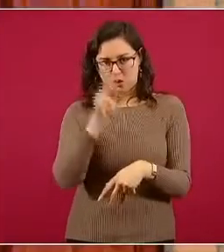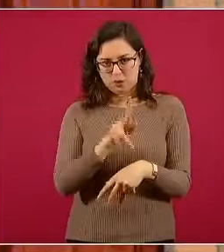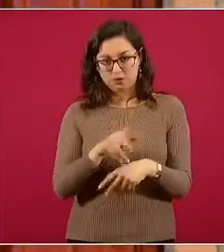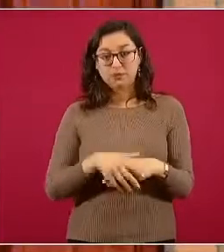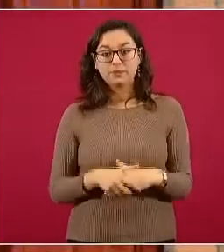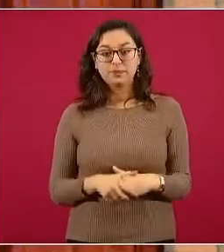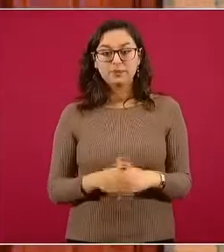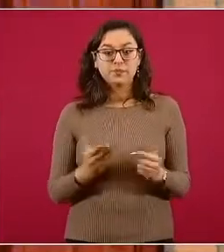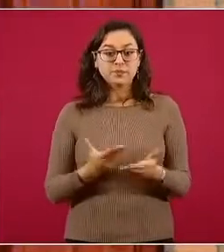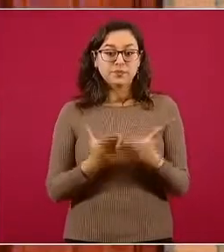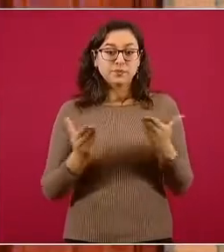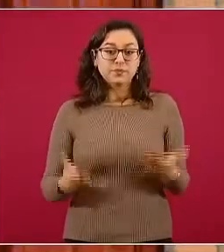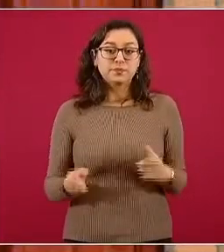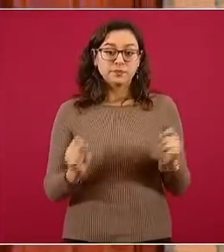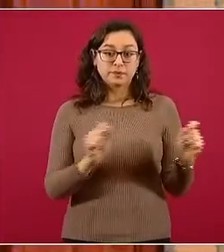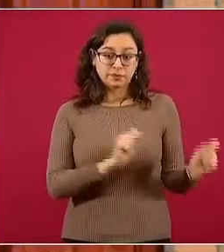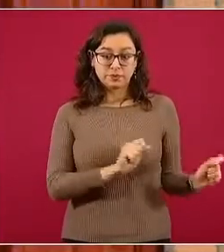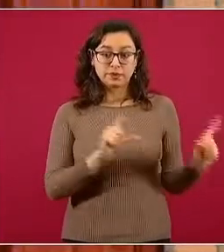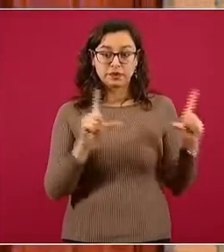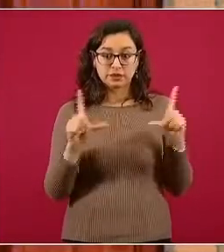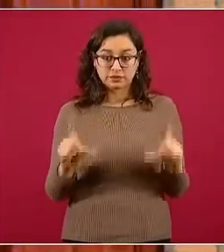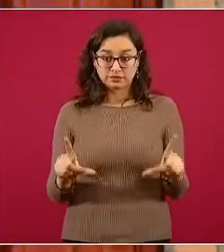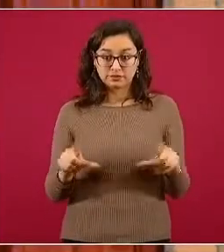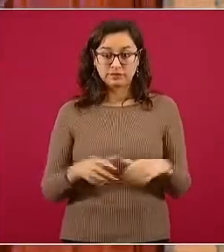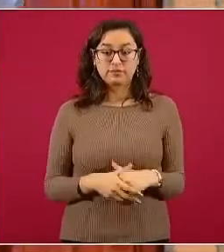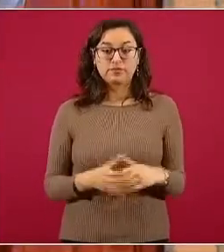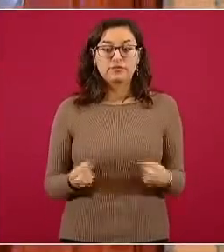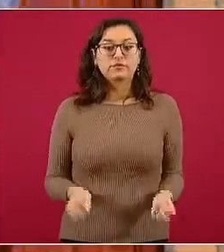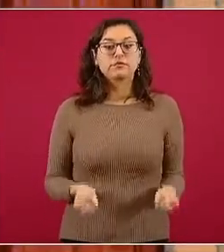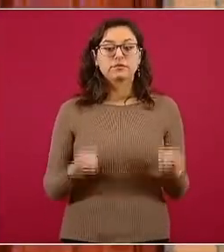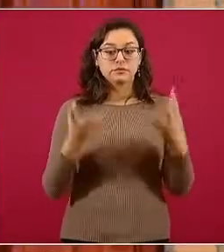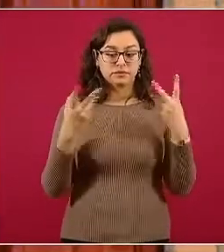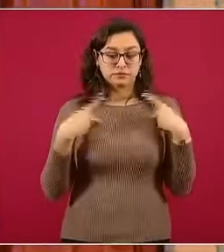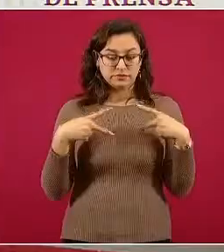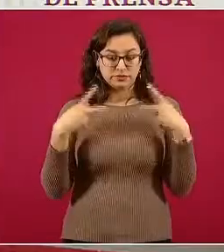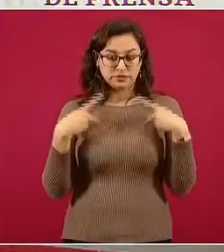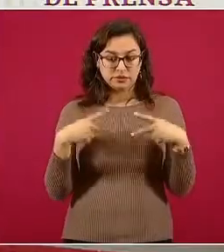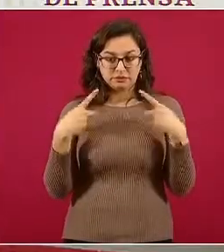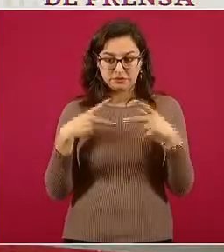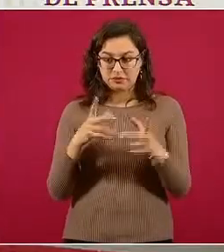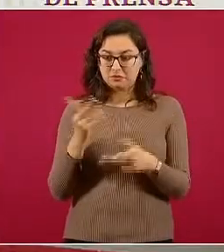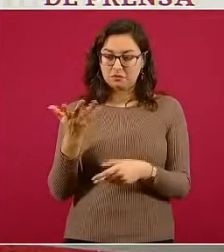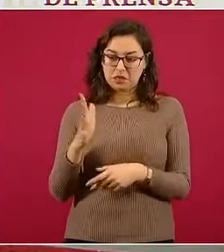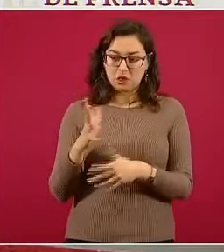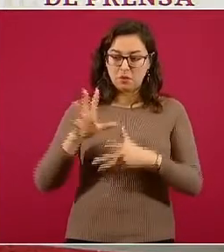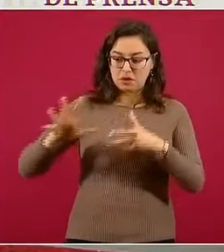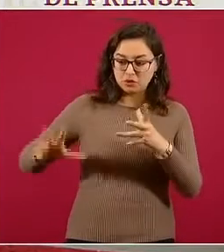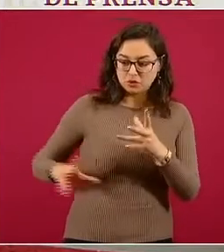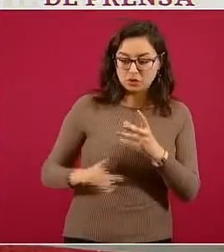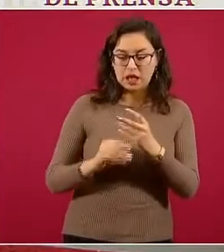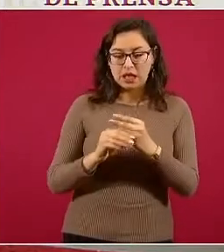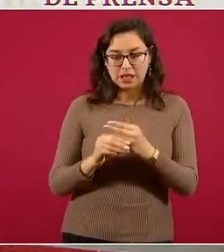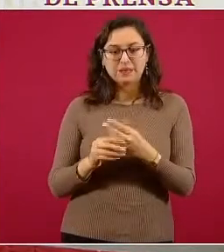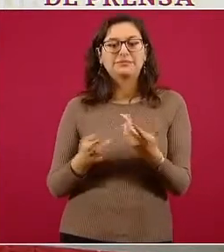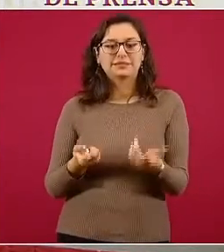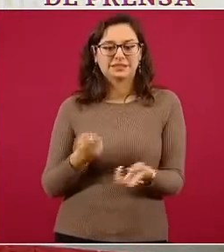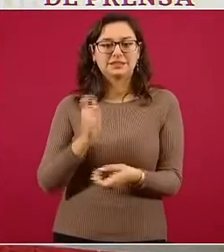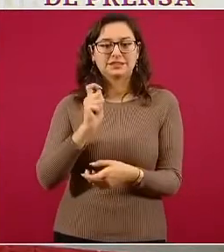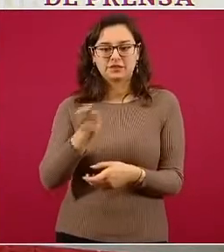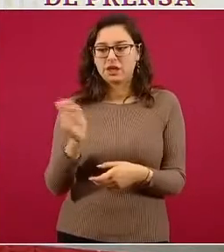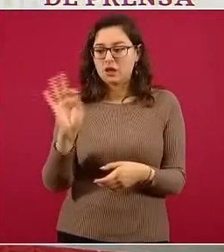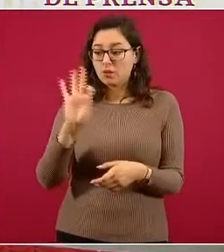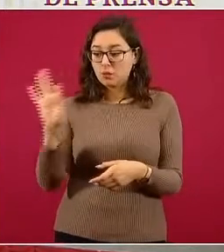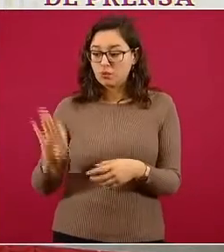siguiente diapositiva, vamos a ver la curva de casos estimados, que precisamente la obtenemos cuando utilizamos este